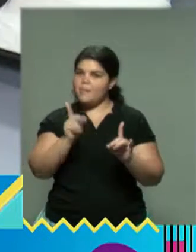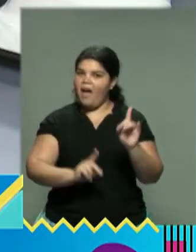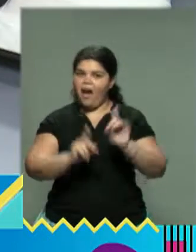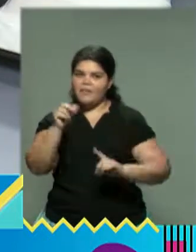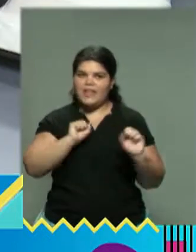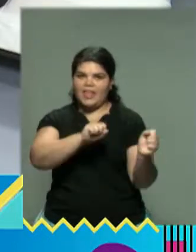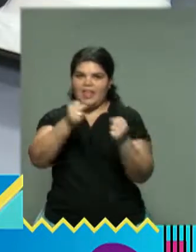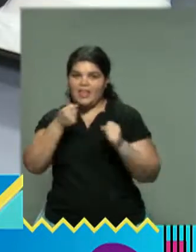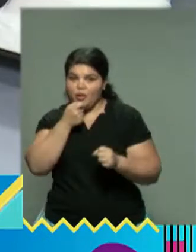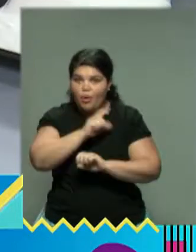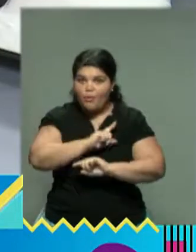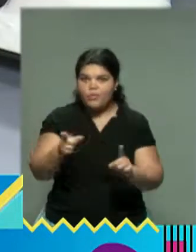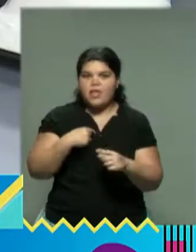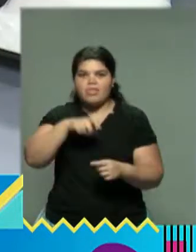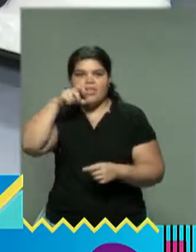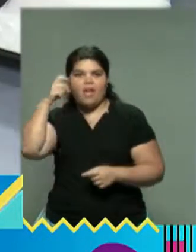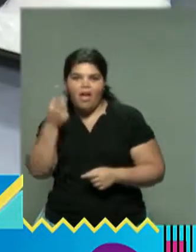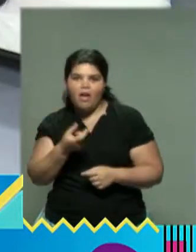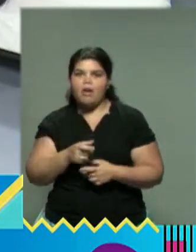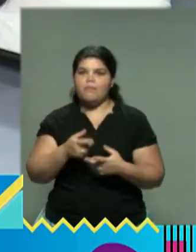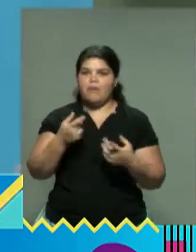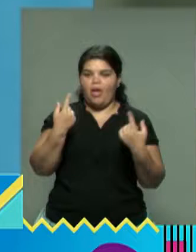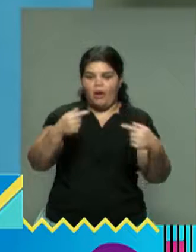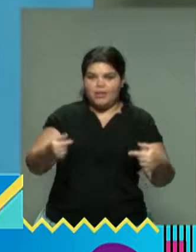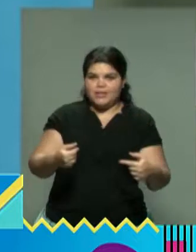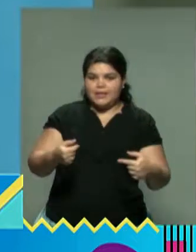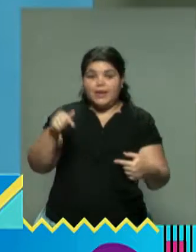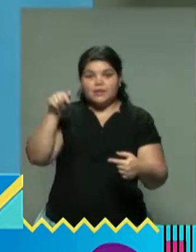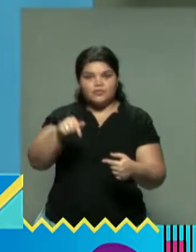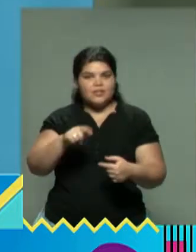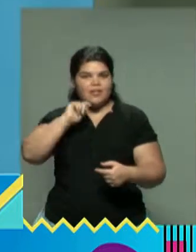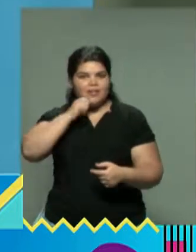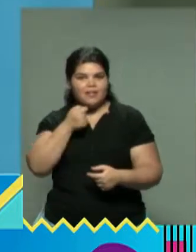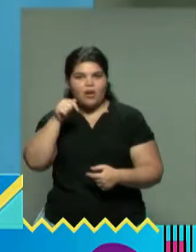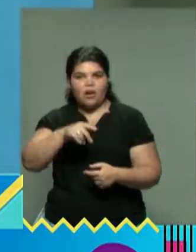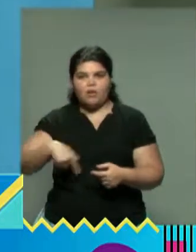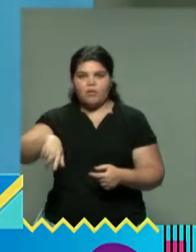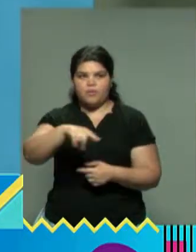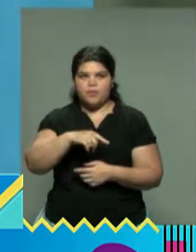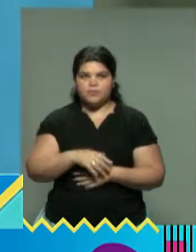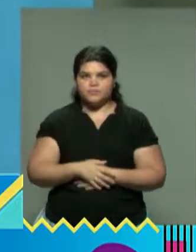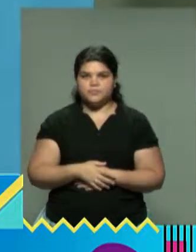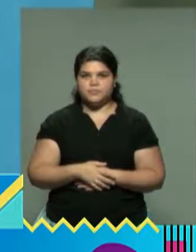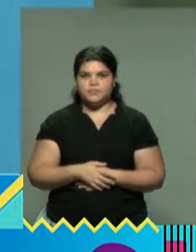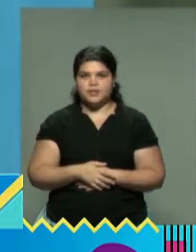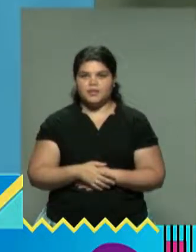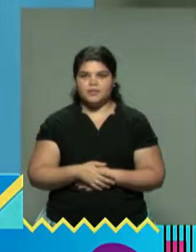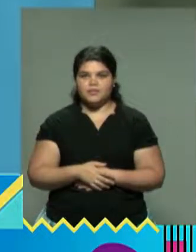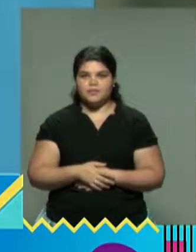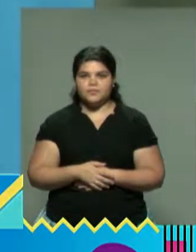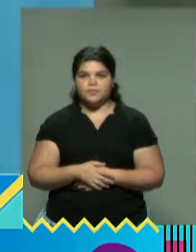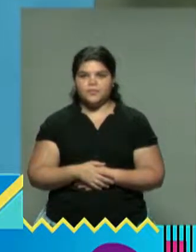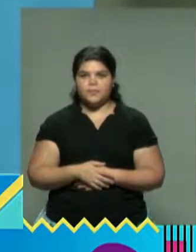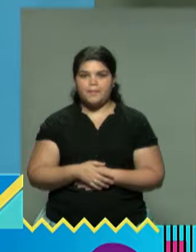No es fácil salir en la tele. La timidez a veces nos juega muy bien, pero bueno, la idea es que la pasemos bien. Vamos, Caro, a la columna para